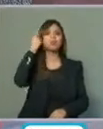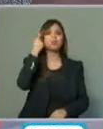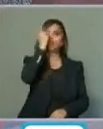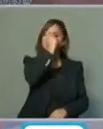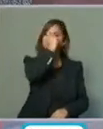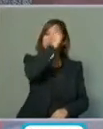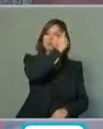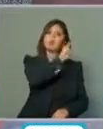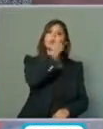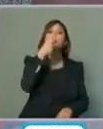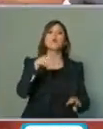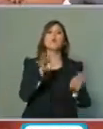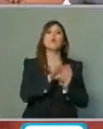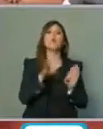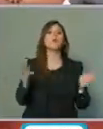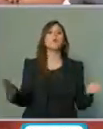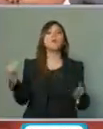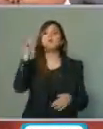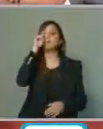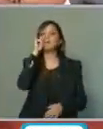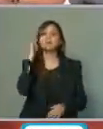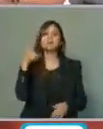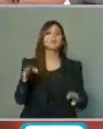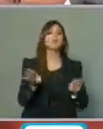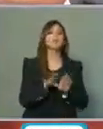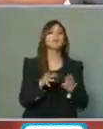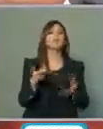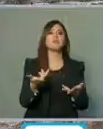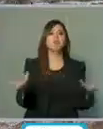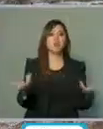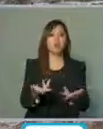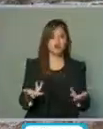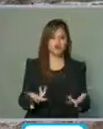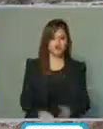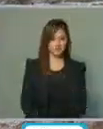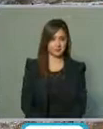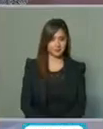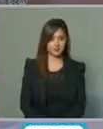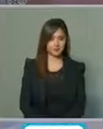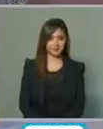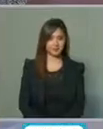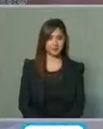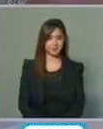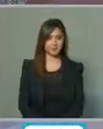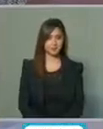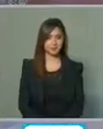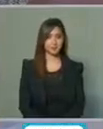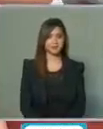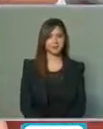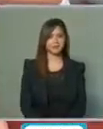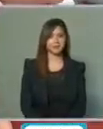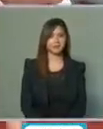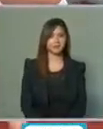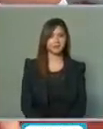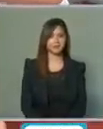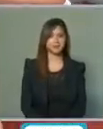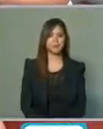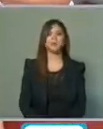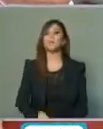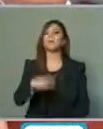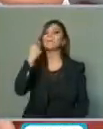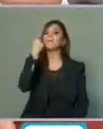pues esas ventanas no se ven. Me encantó esa Se ven descripción. empañaditas. El marco de